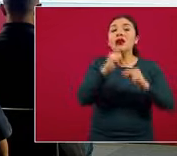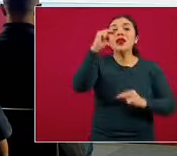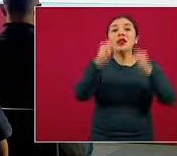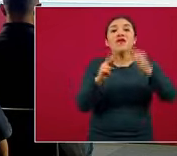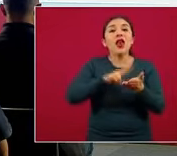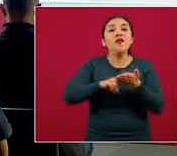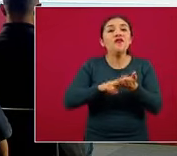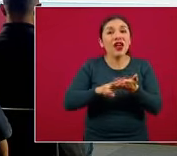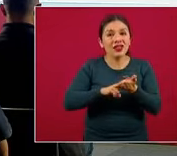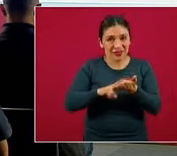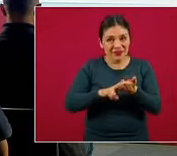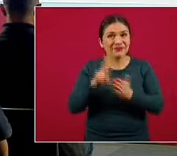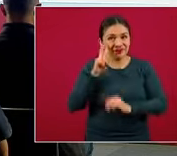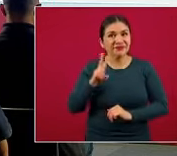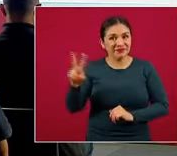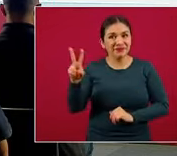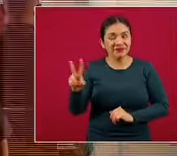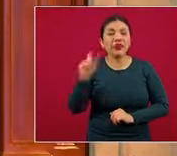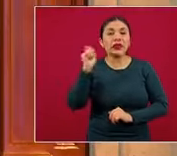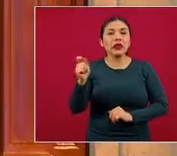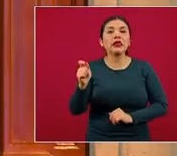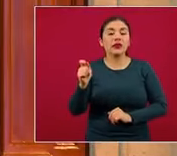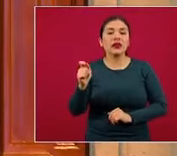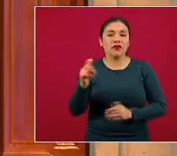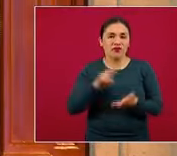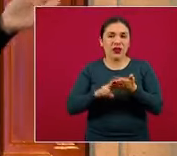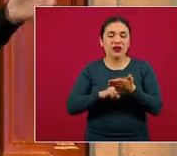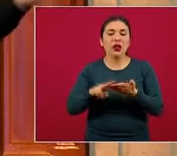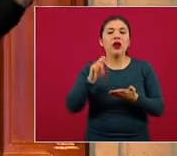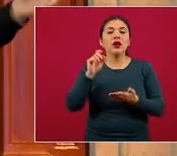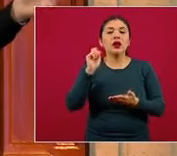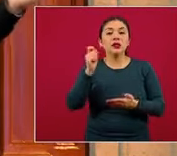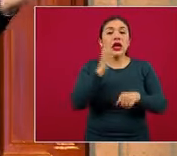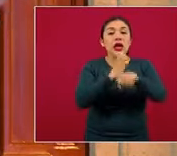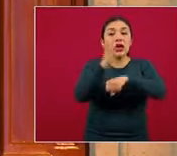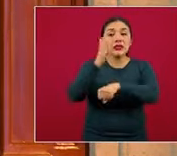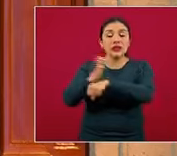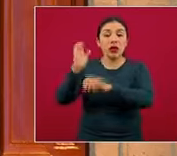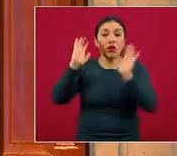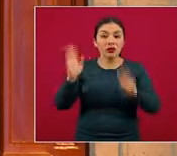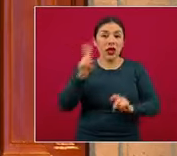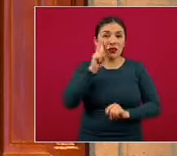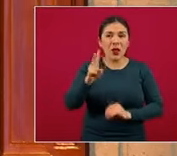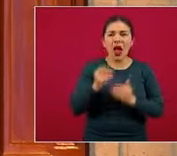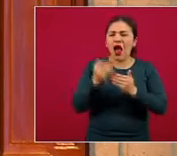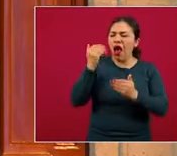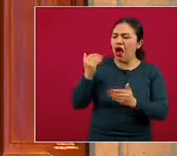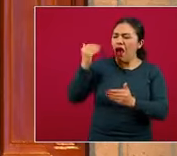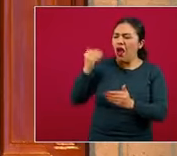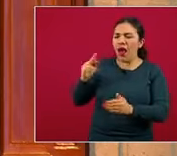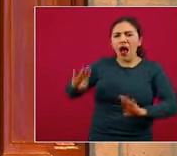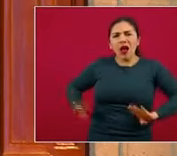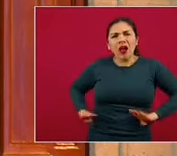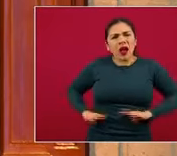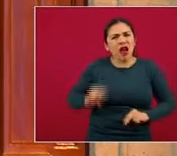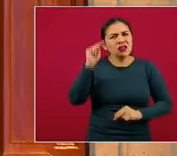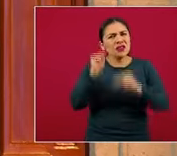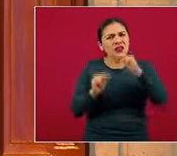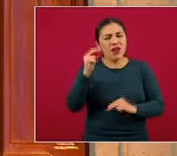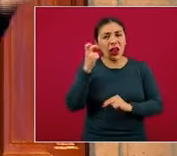nivel más bajo del riesgo, que en este caso es el verde, a las cuales de las entidades que ya venían teniendo este